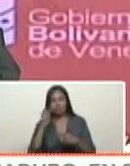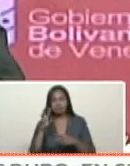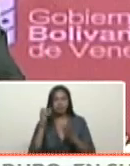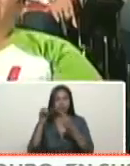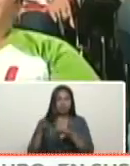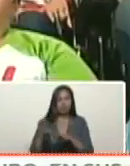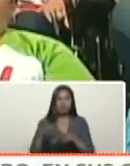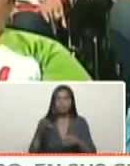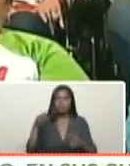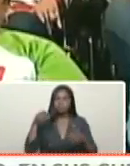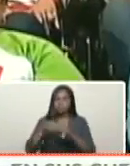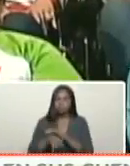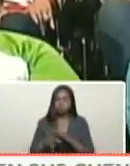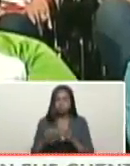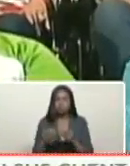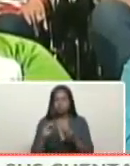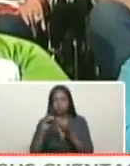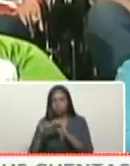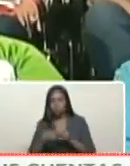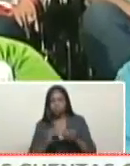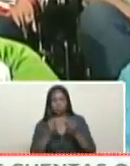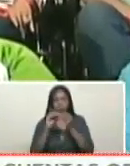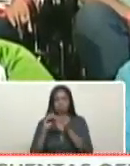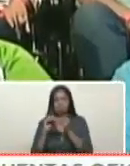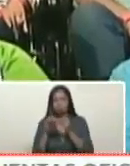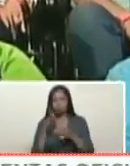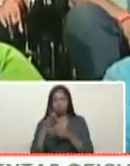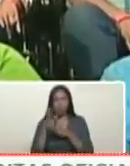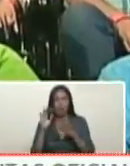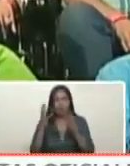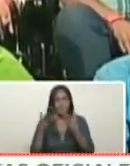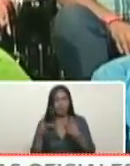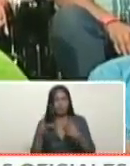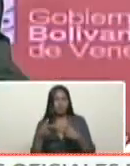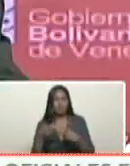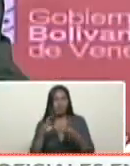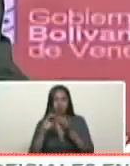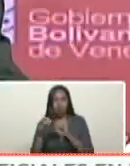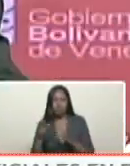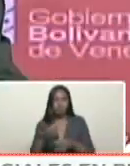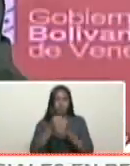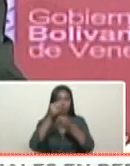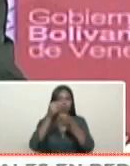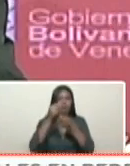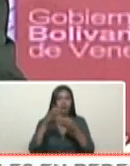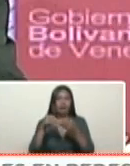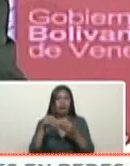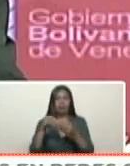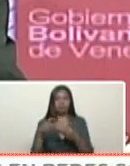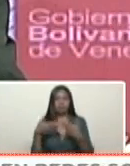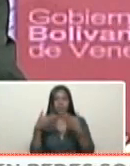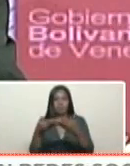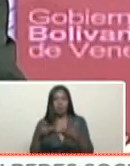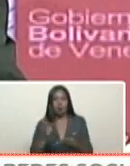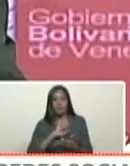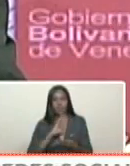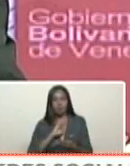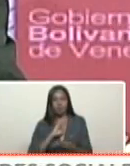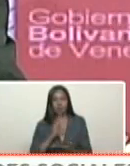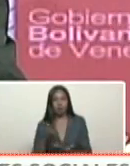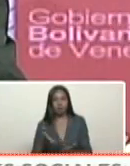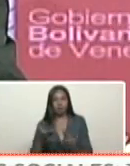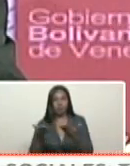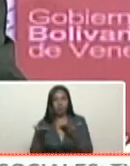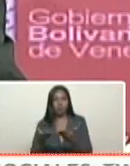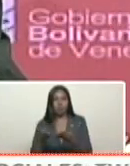abandonada. Vamos a entrarle. Y le entran a la empresa y la recuperan. Se las entrego a ustedes en propiedad. Y